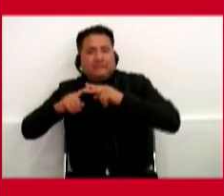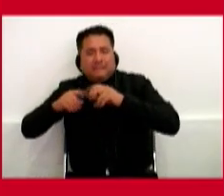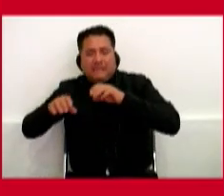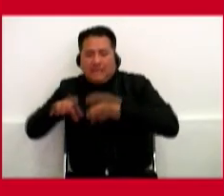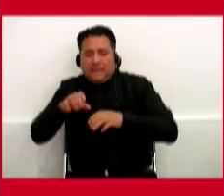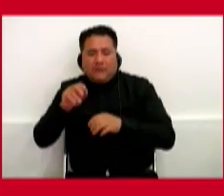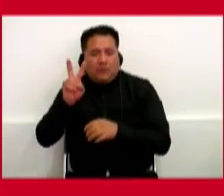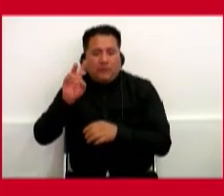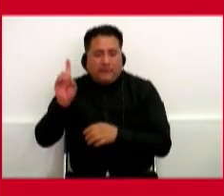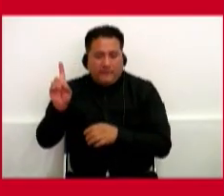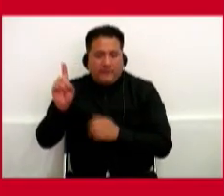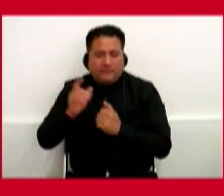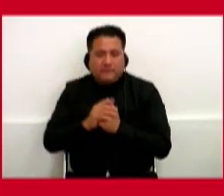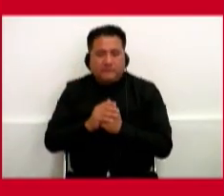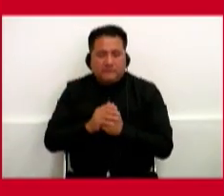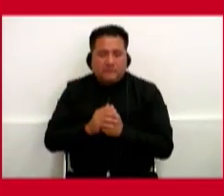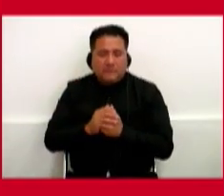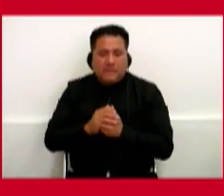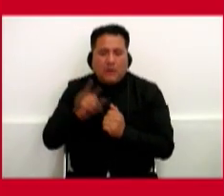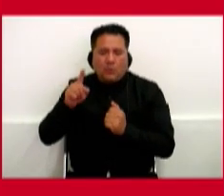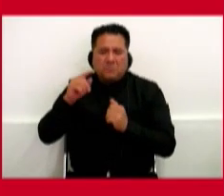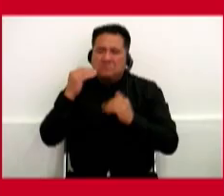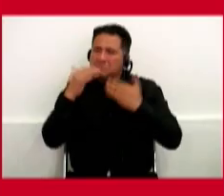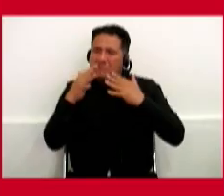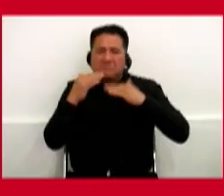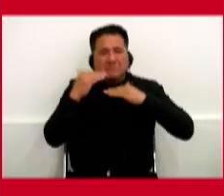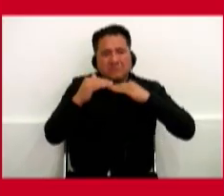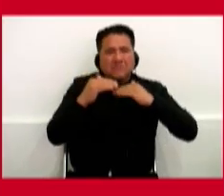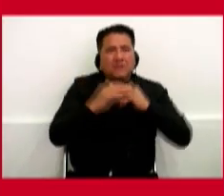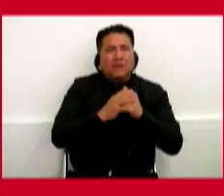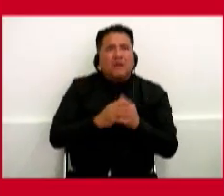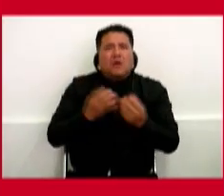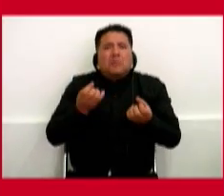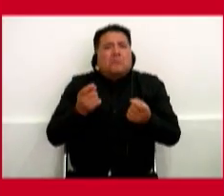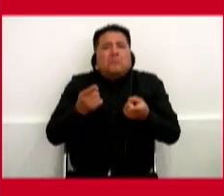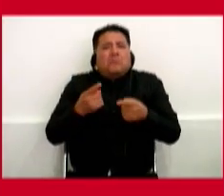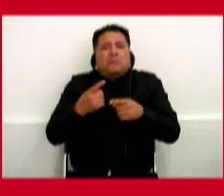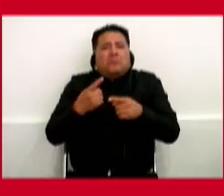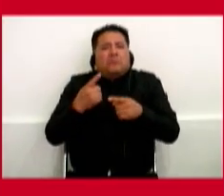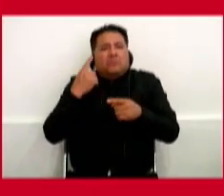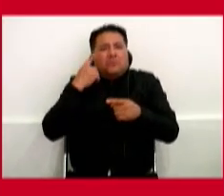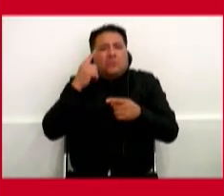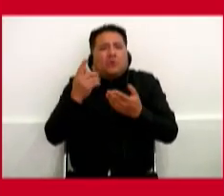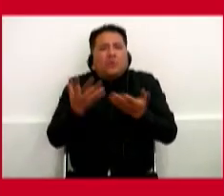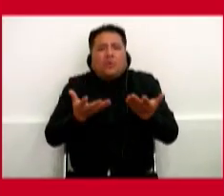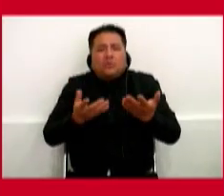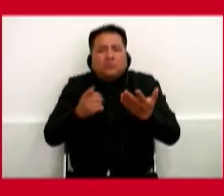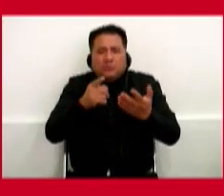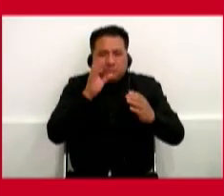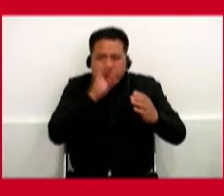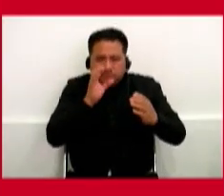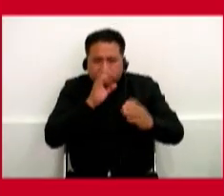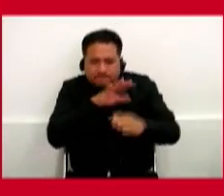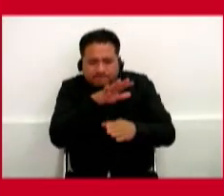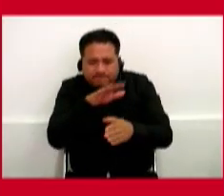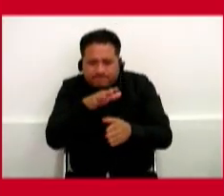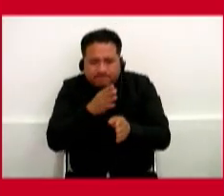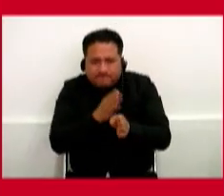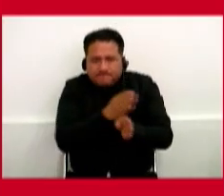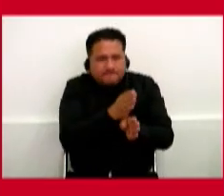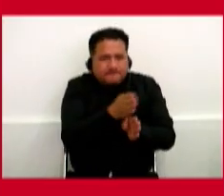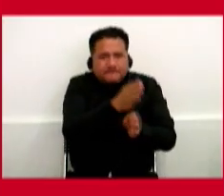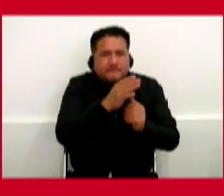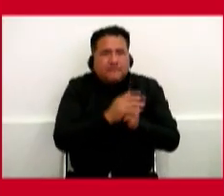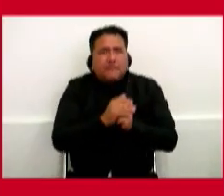límite o el método de elementos finitos, un poco para verificar por dónde puede ser que está la inestabilidad que estoy buscando. Incluso,